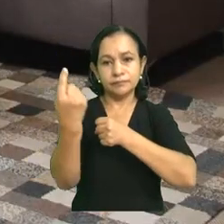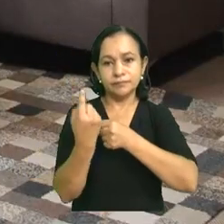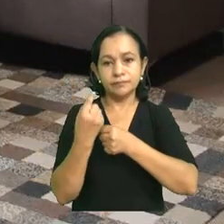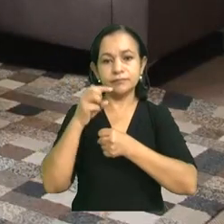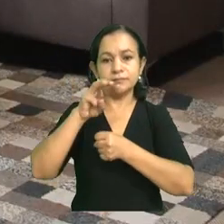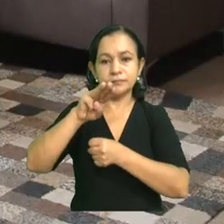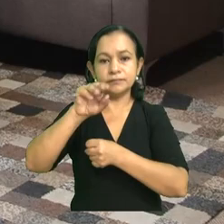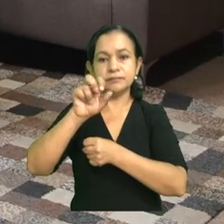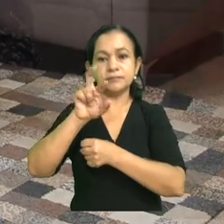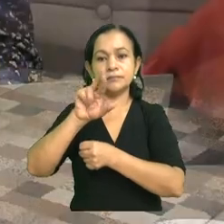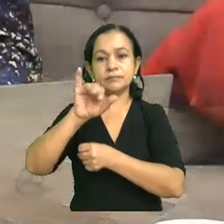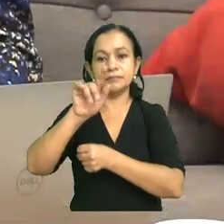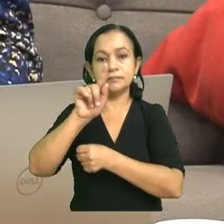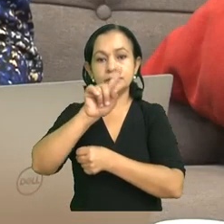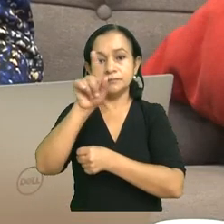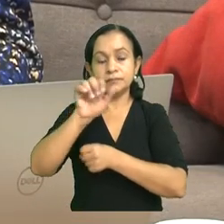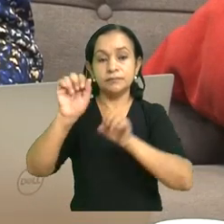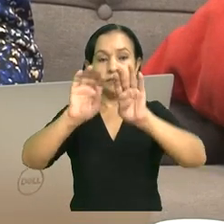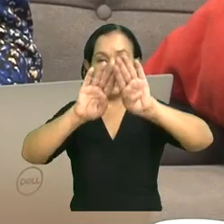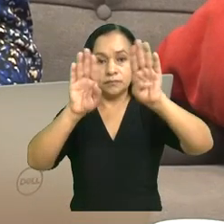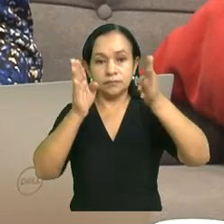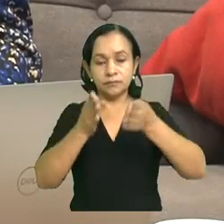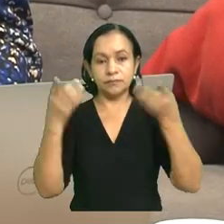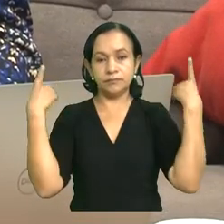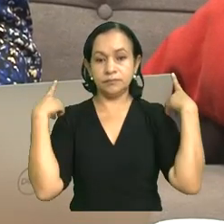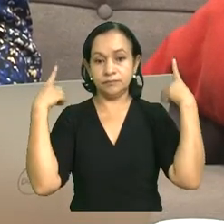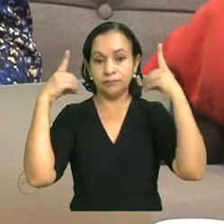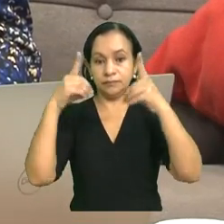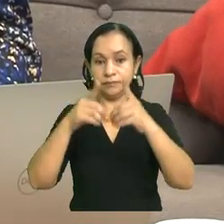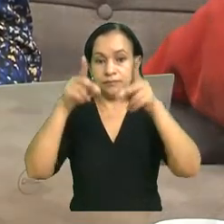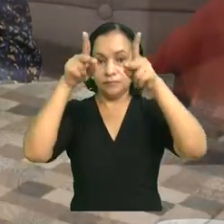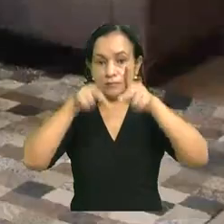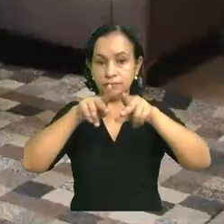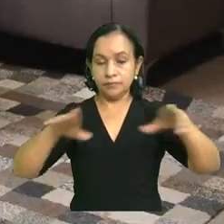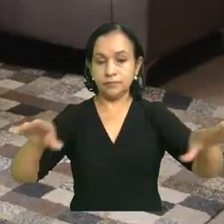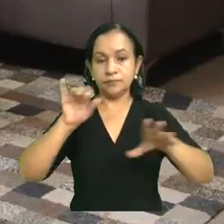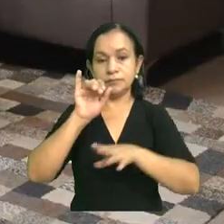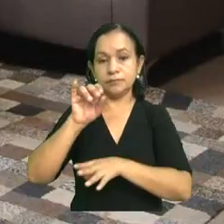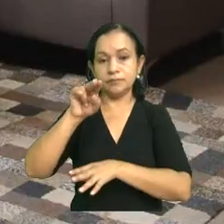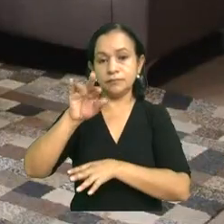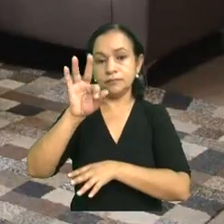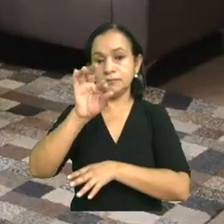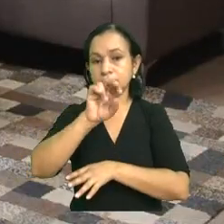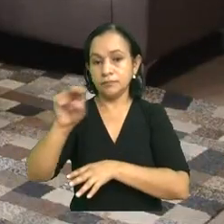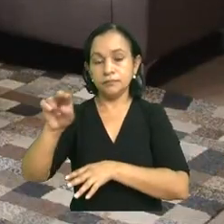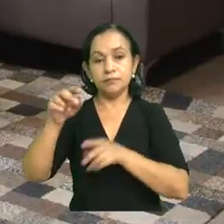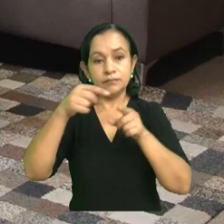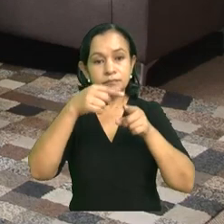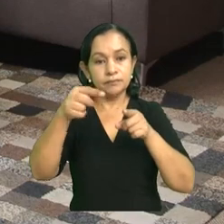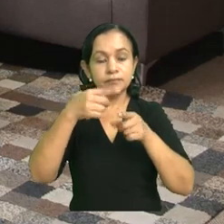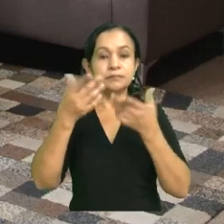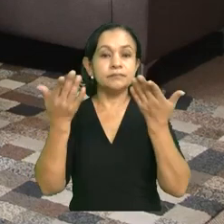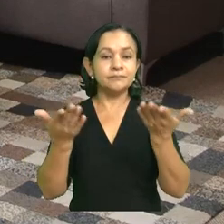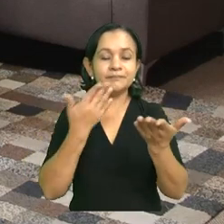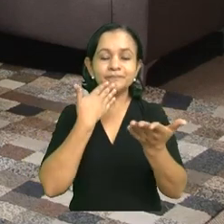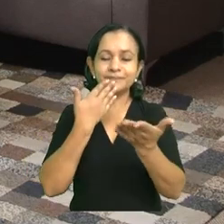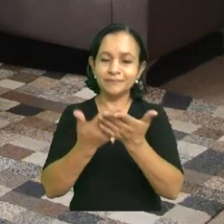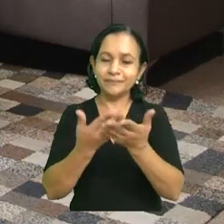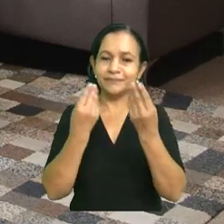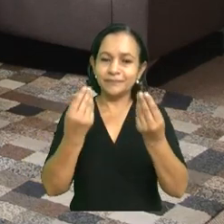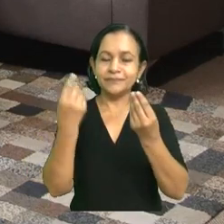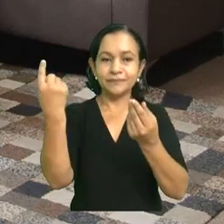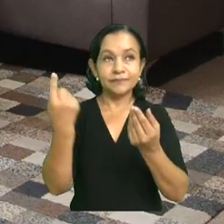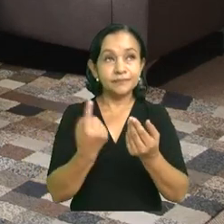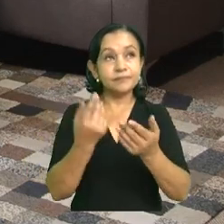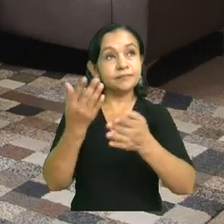Maritza Ruiz, quien es directora de planificación del INIFON. Compañera, bienvenida, muchísimas gracias por acompañarnos. Muchas gracias.